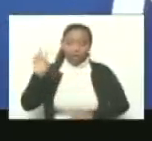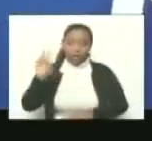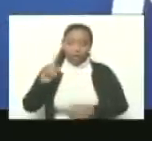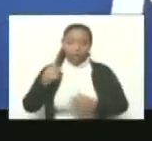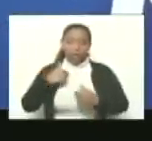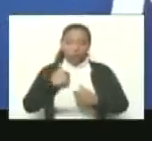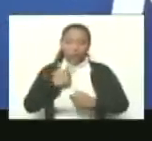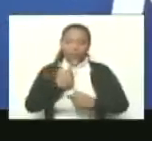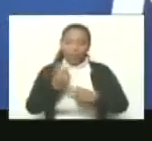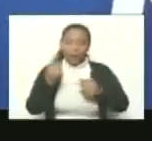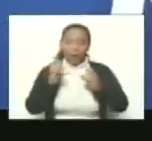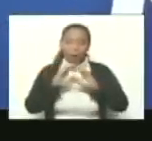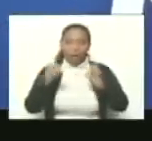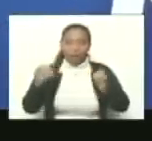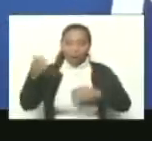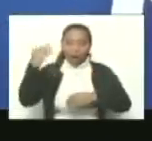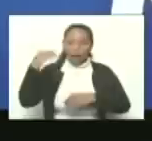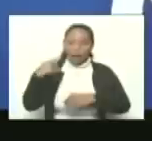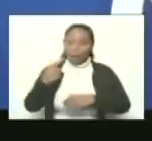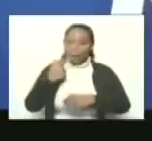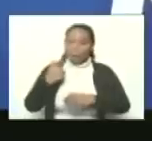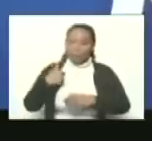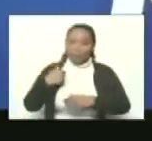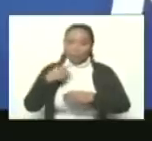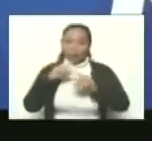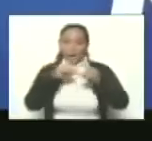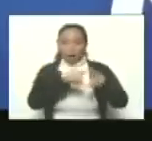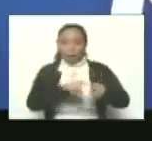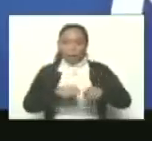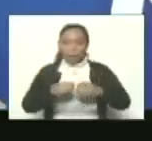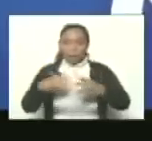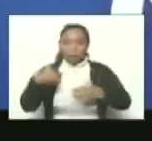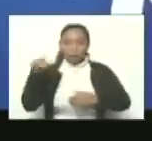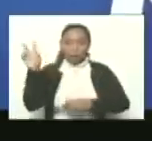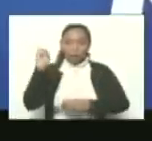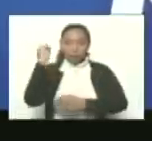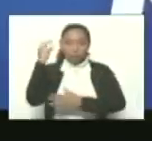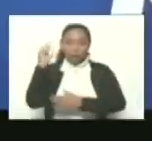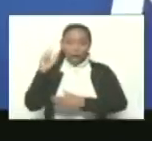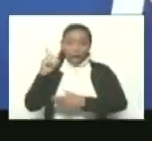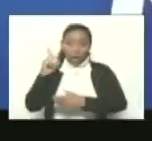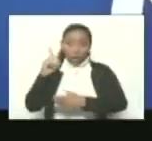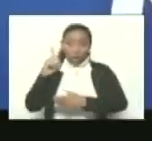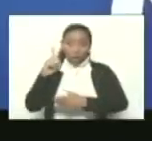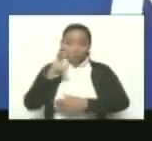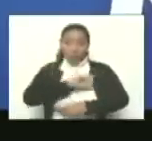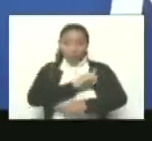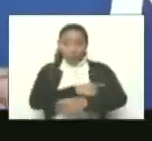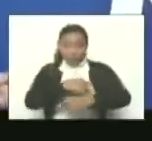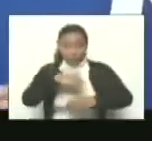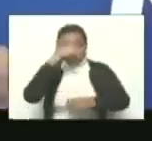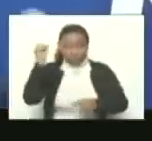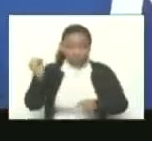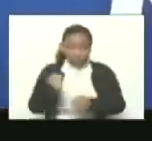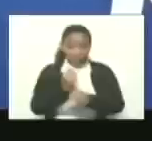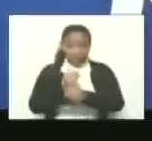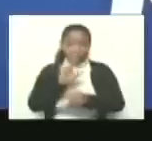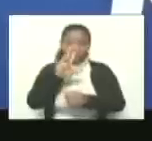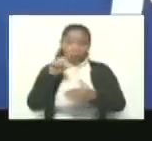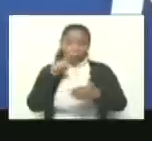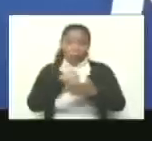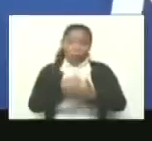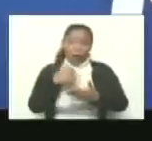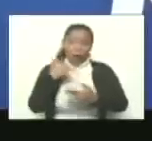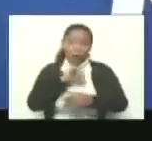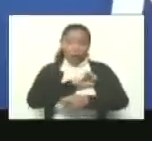que me han dicho los campesinos en las asambleas. Ellos han guapiado tres golpes duros que le han